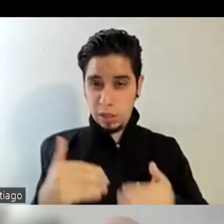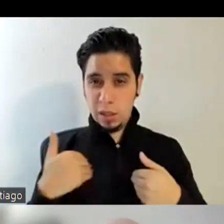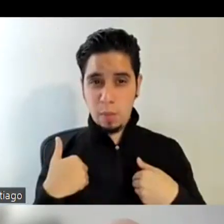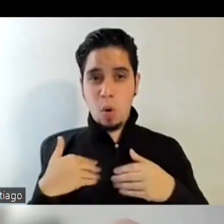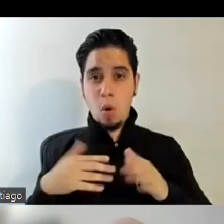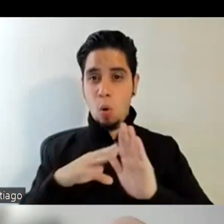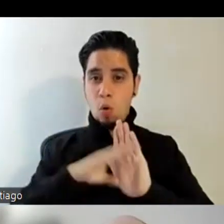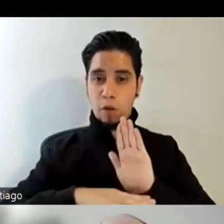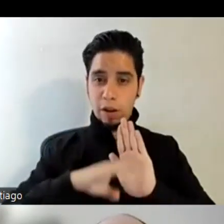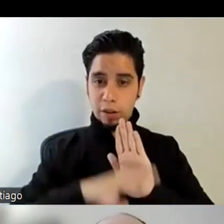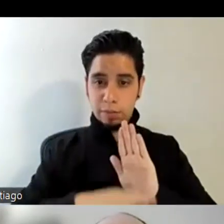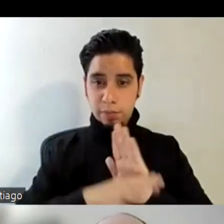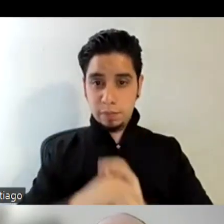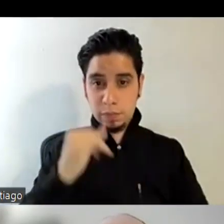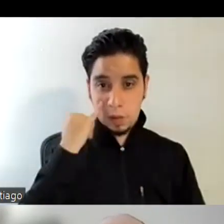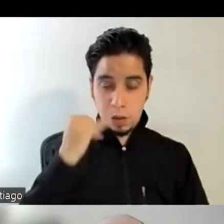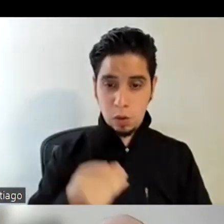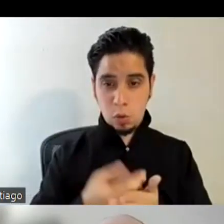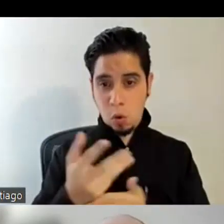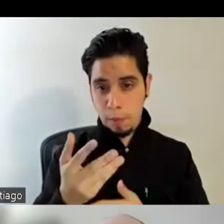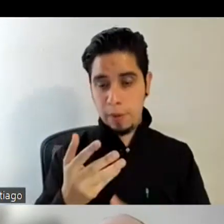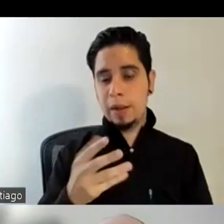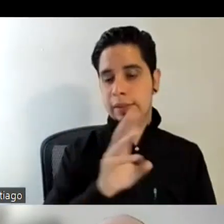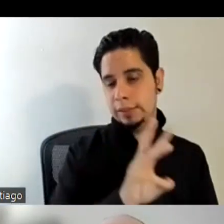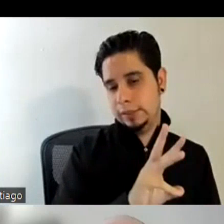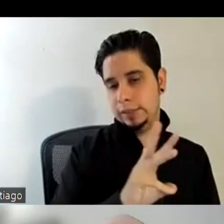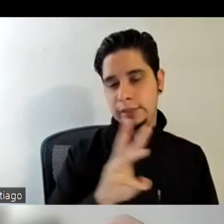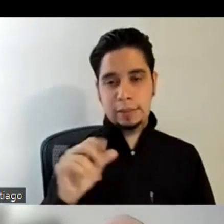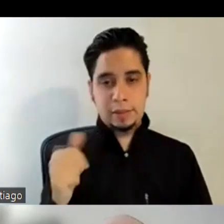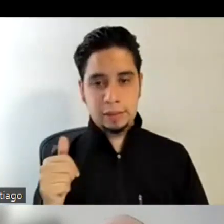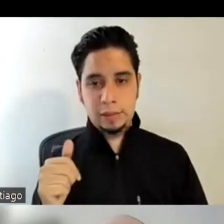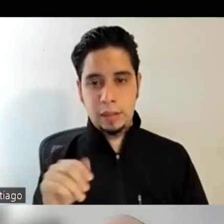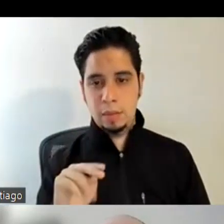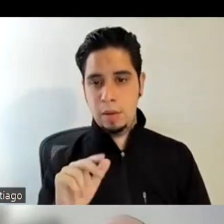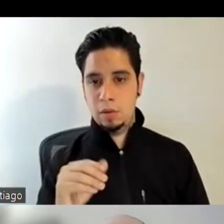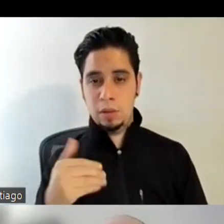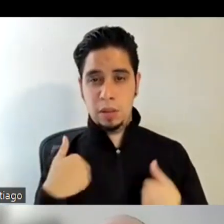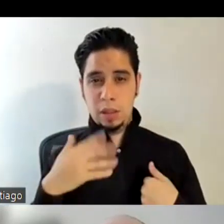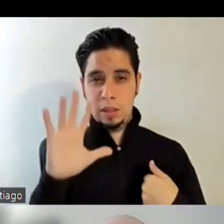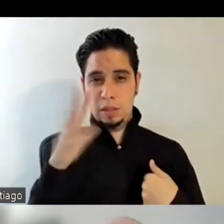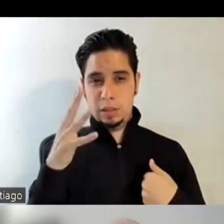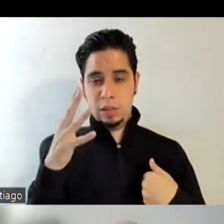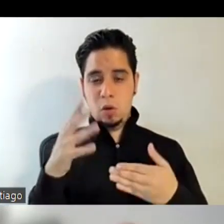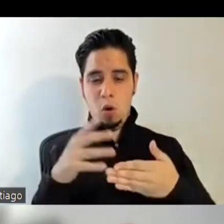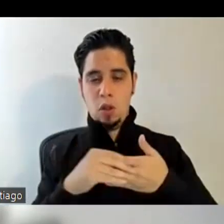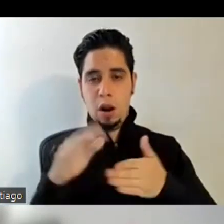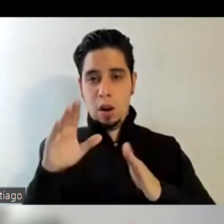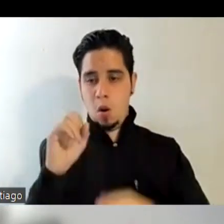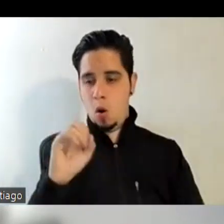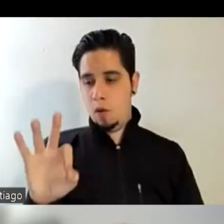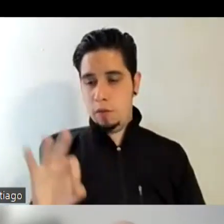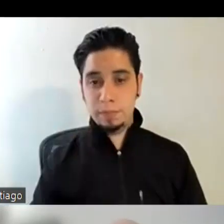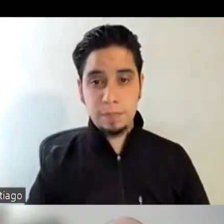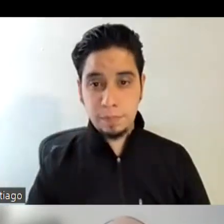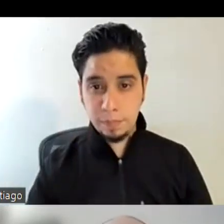Ah, ok, que si compras su boleto entre el 6 y el 10 de marzo, tienen $5 de descuento los estudiantes.